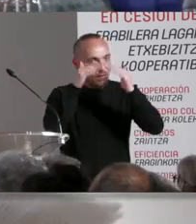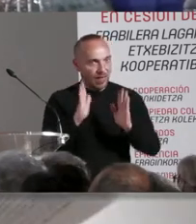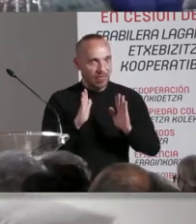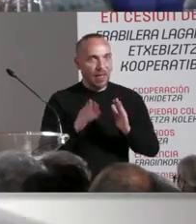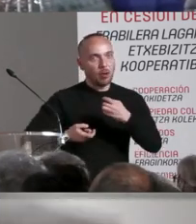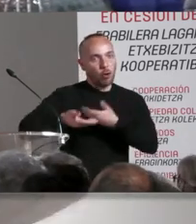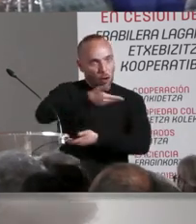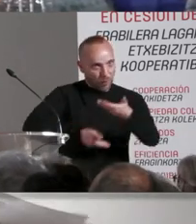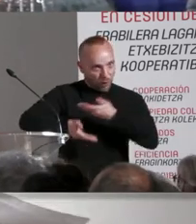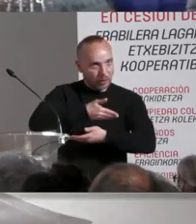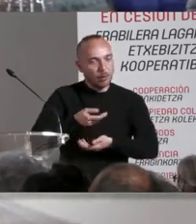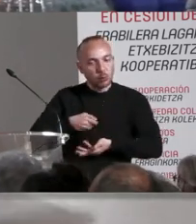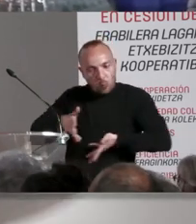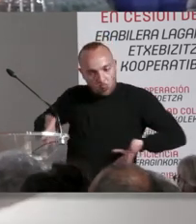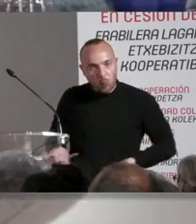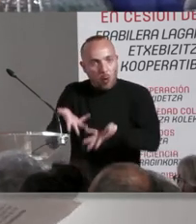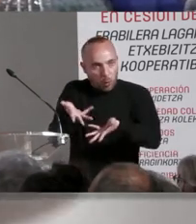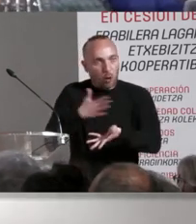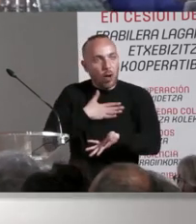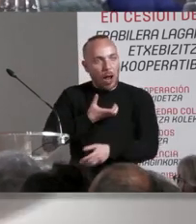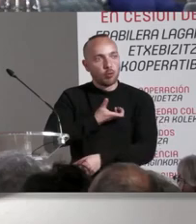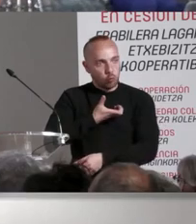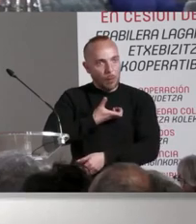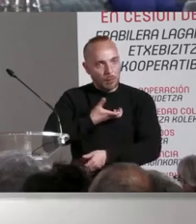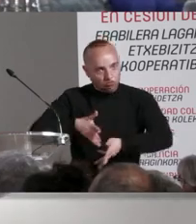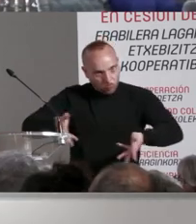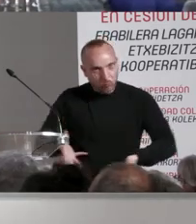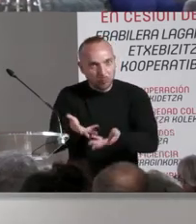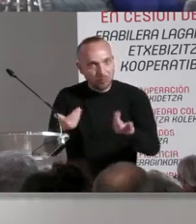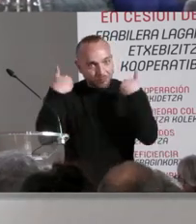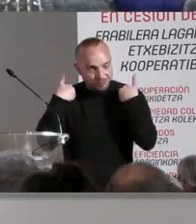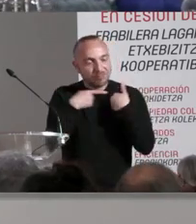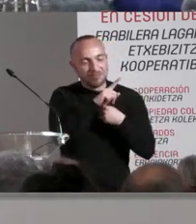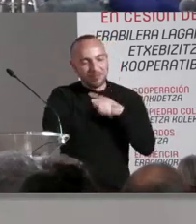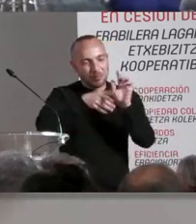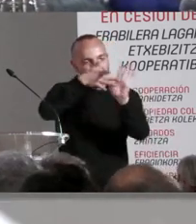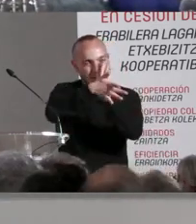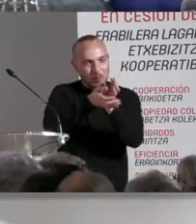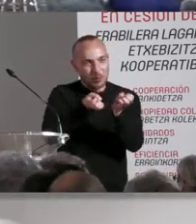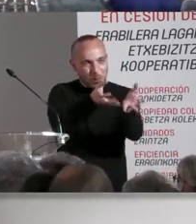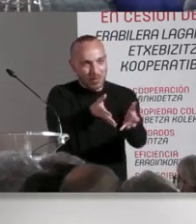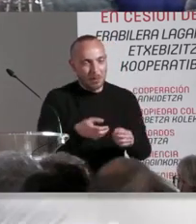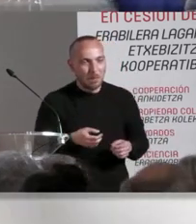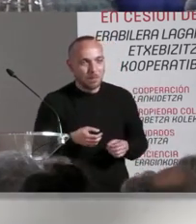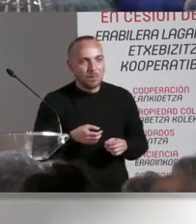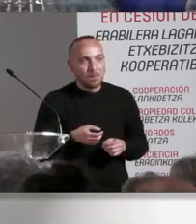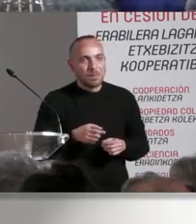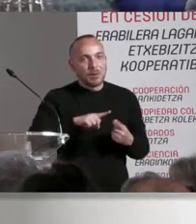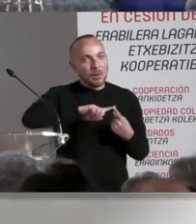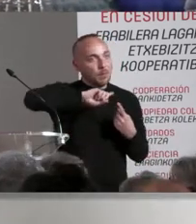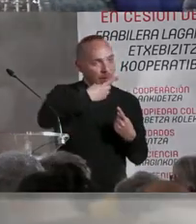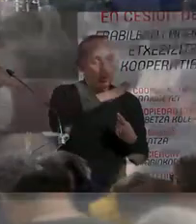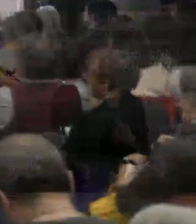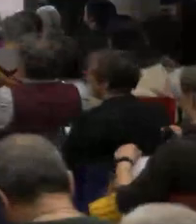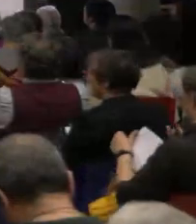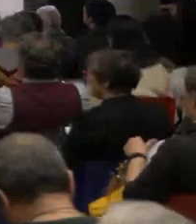el mismo ayuntamiento. Entonces, bueno, ya nos contarás ahora de qué se trata. Entonces, vamos a empezar contigo, Carlos,